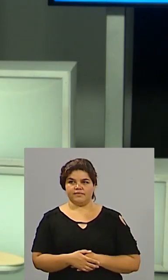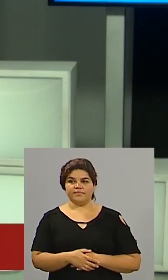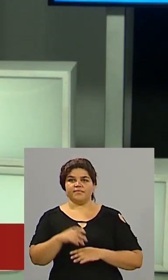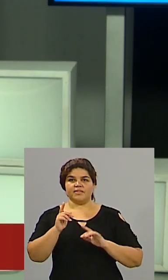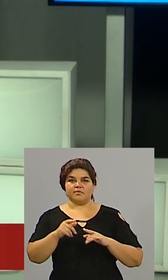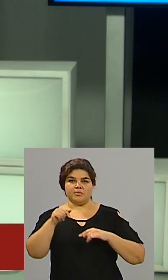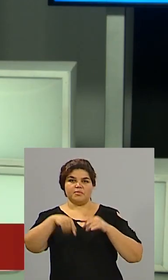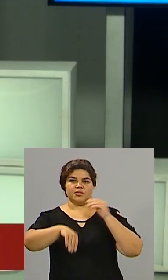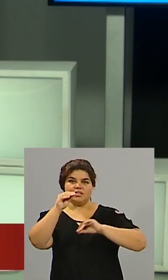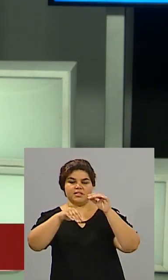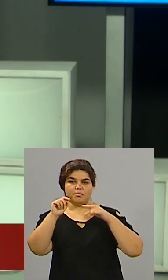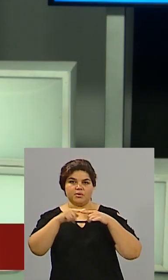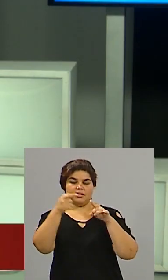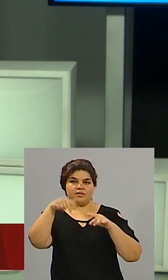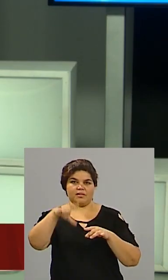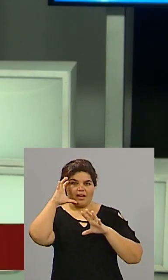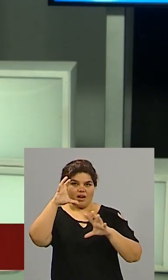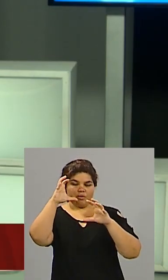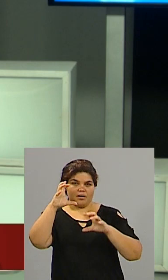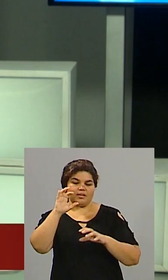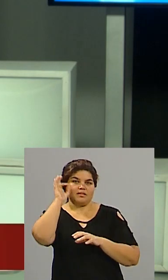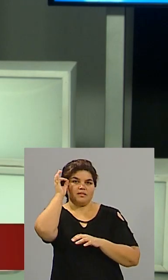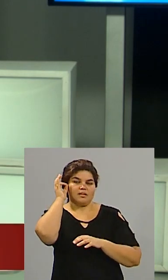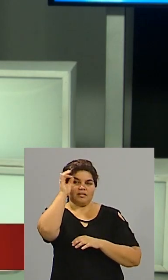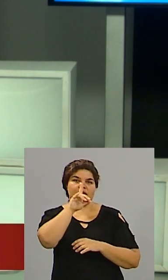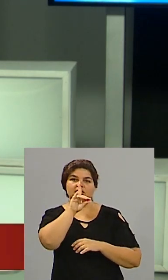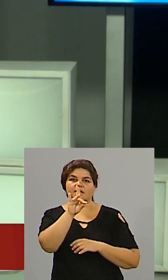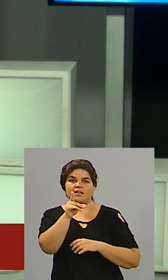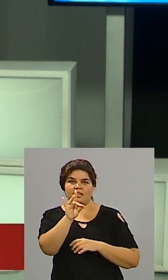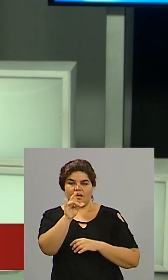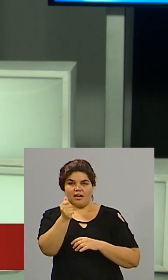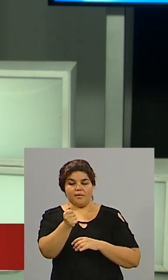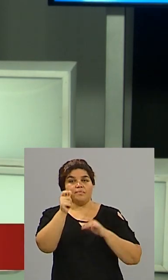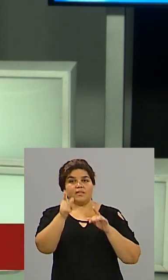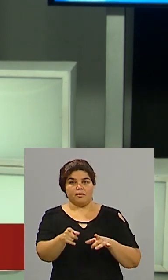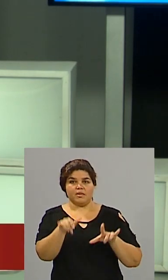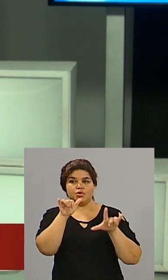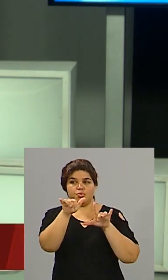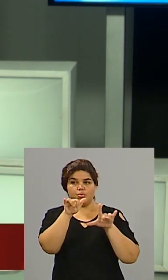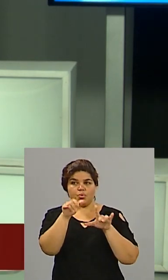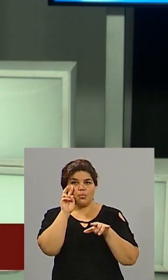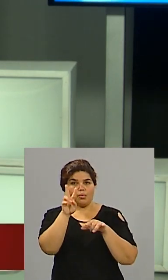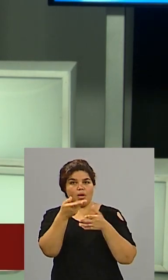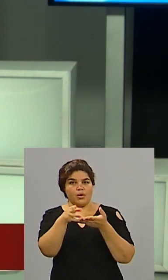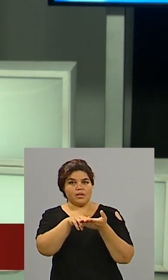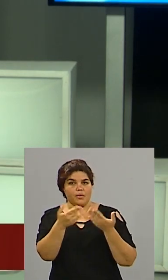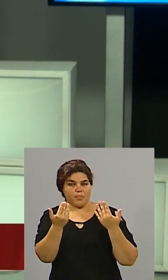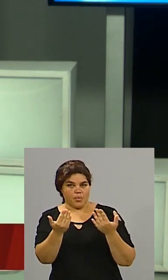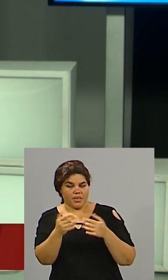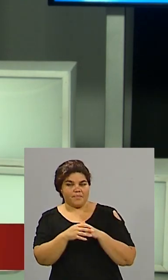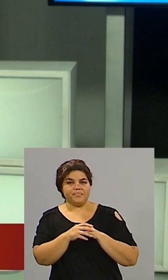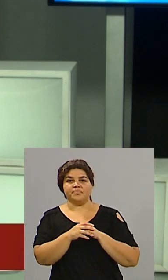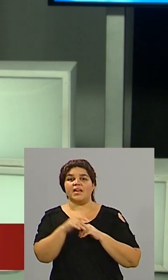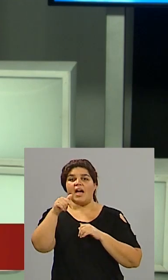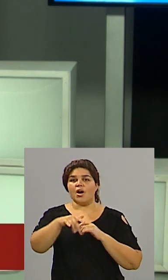Estamos en Chat Político, recuerden, 30 de la TDA, y también recuerden que en nuestro canal de YouTube pueden volver a ver este programa. Seguimos